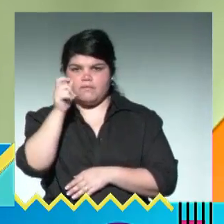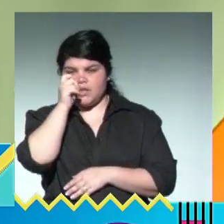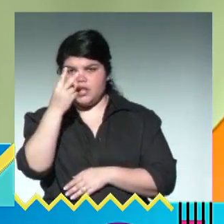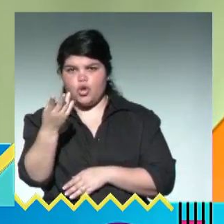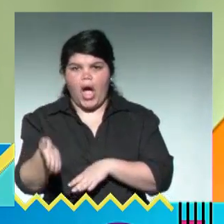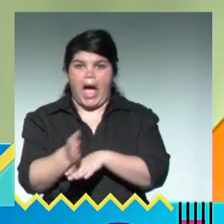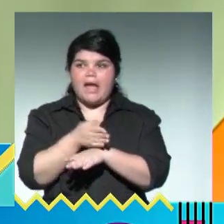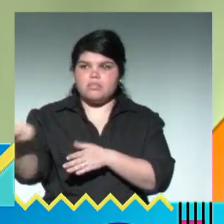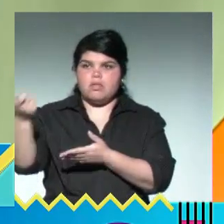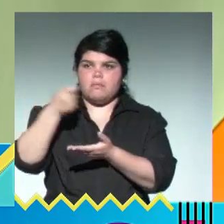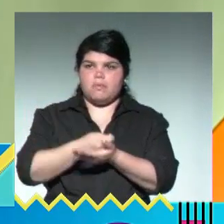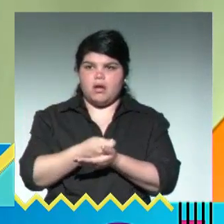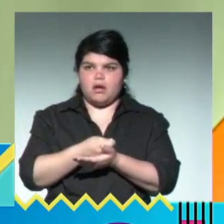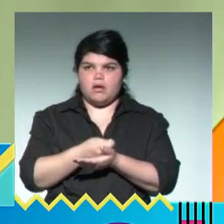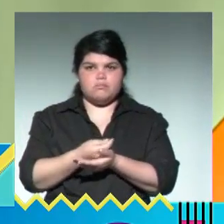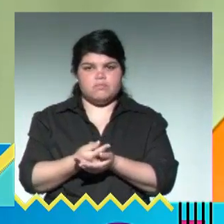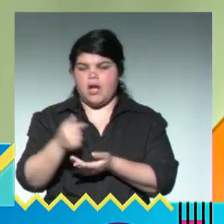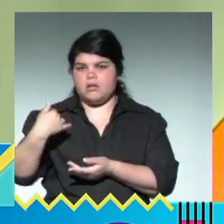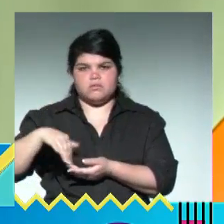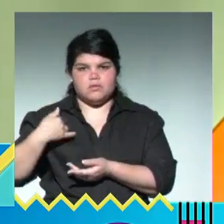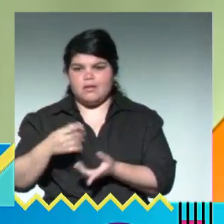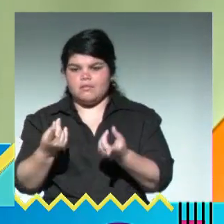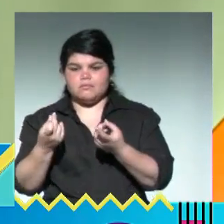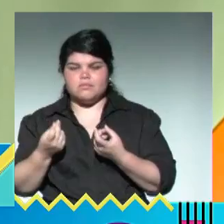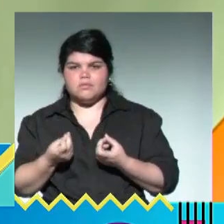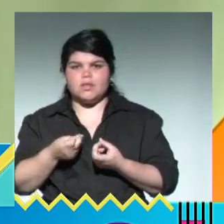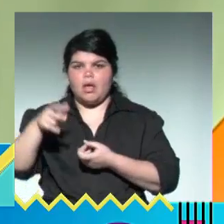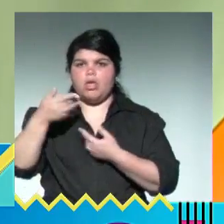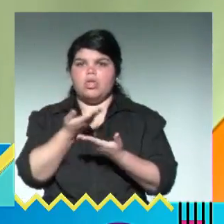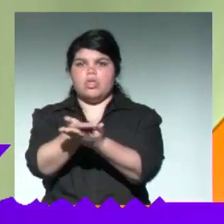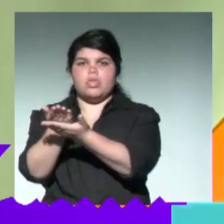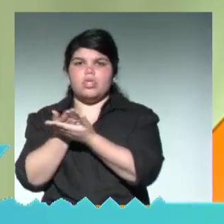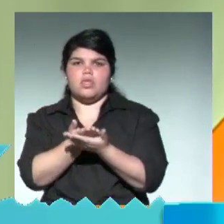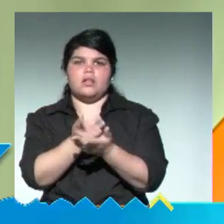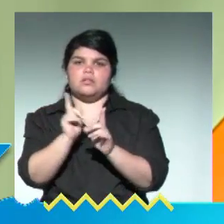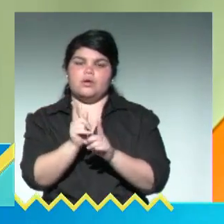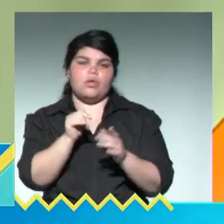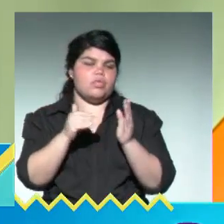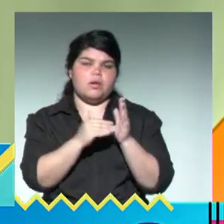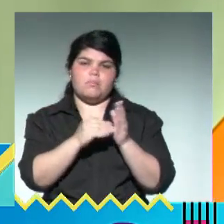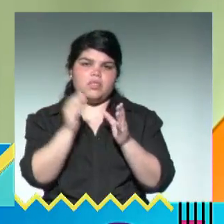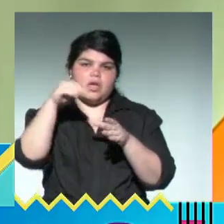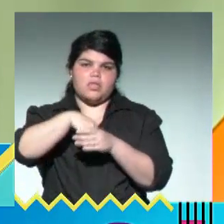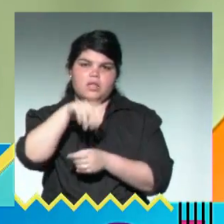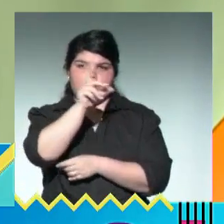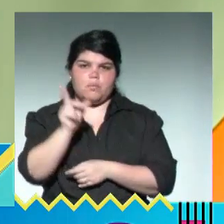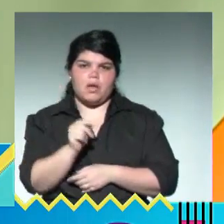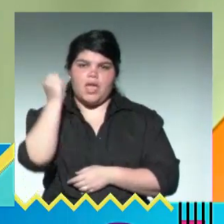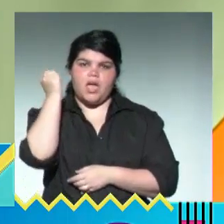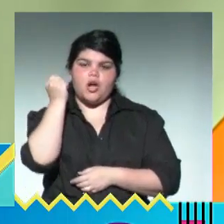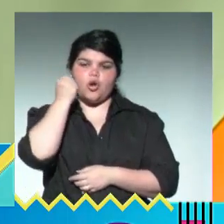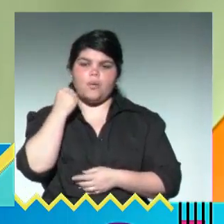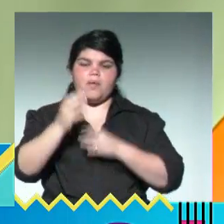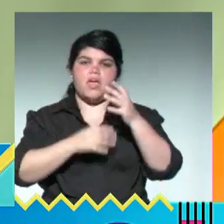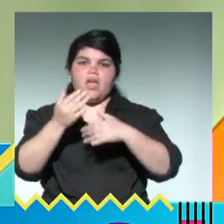no necesitaría más fondos. El tema es cómo se va desarrollando, cómo se va desenvolviendo luego la economía en el transcurso del año. Recordemos que